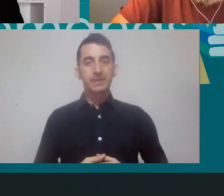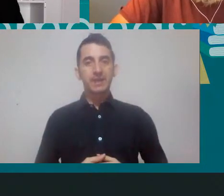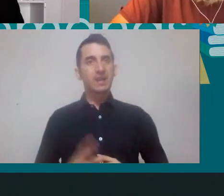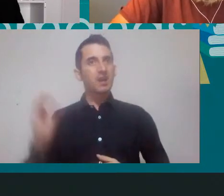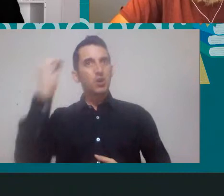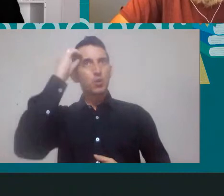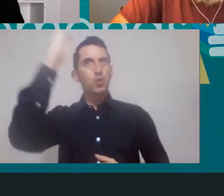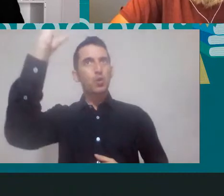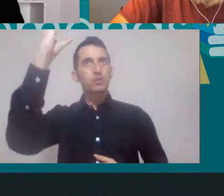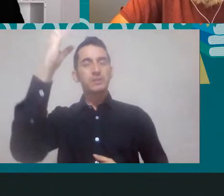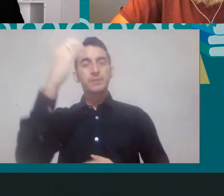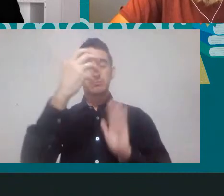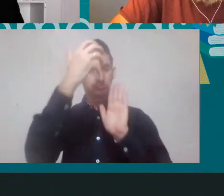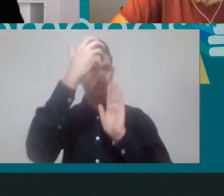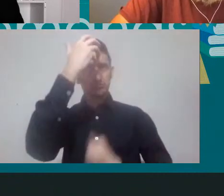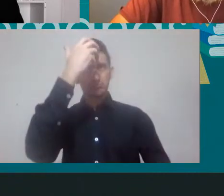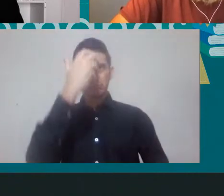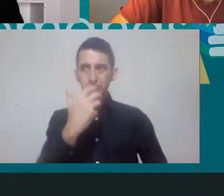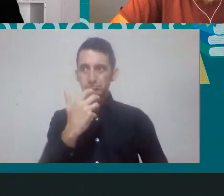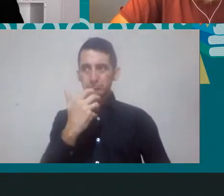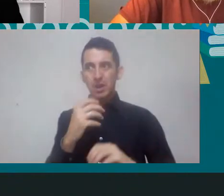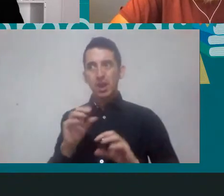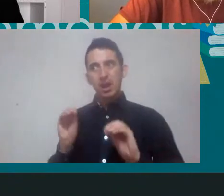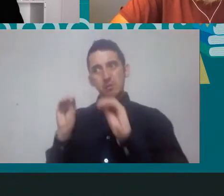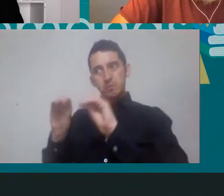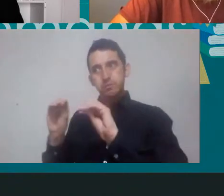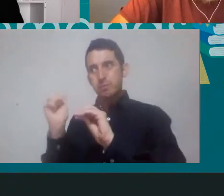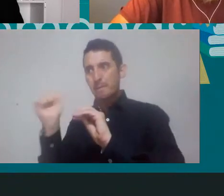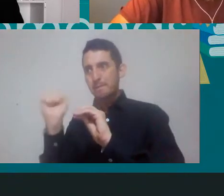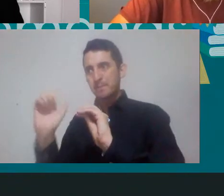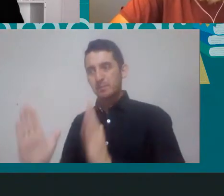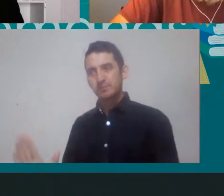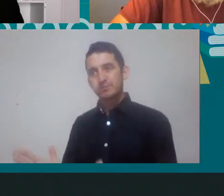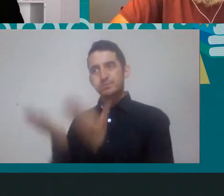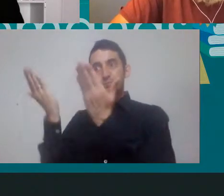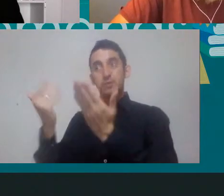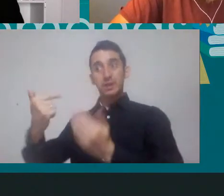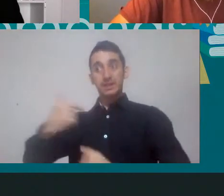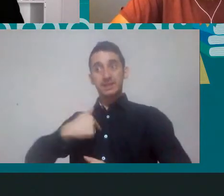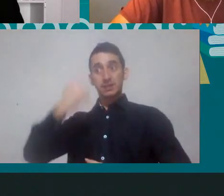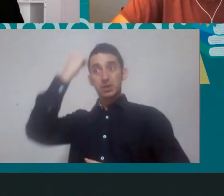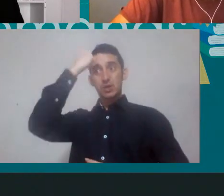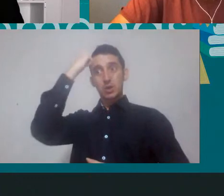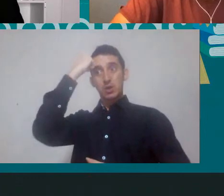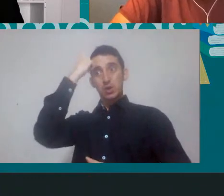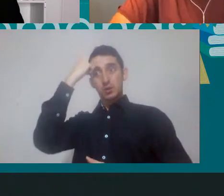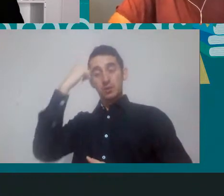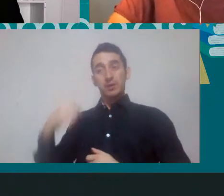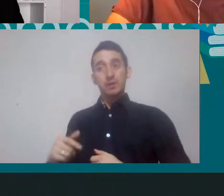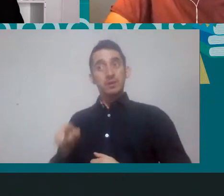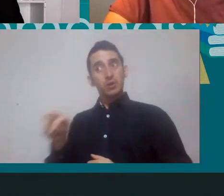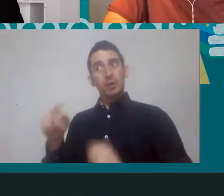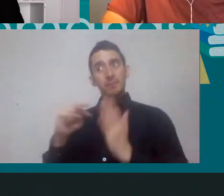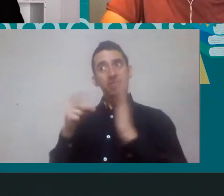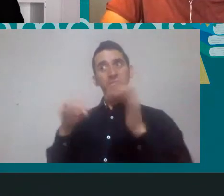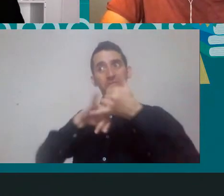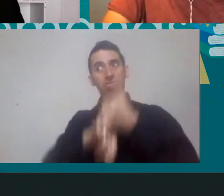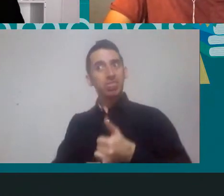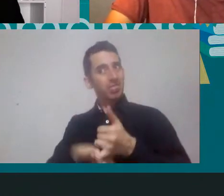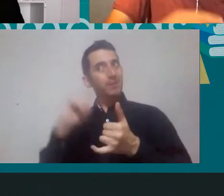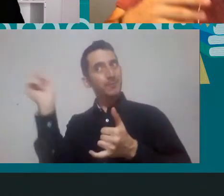concepto de la evaluación formativa oriente nuestra práctica pedagógica sin depender del recurso tecnológico. Claro, eso es,